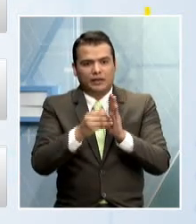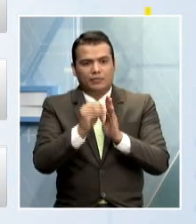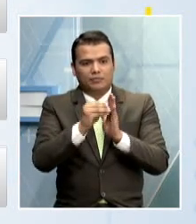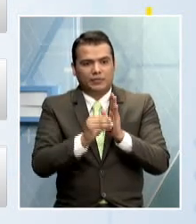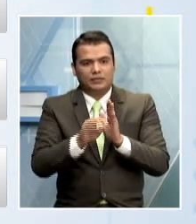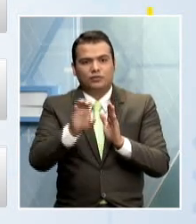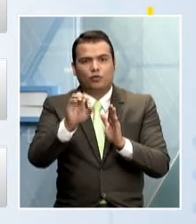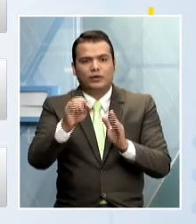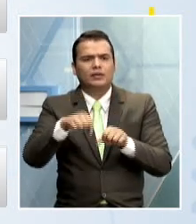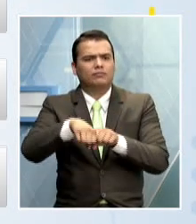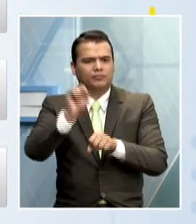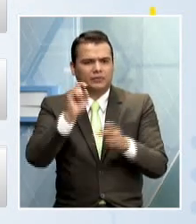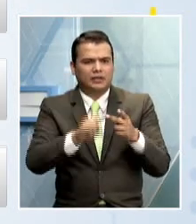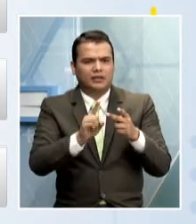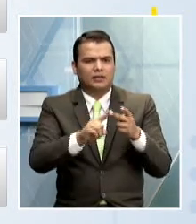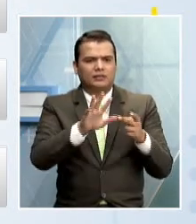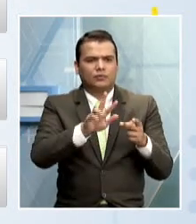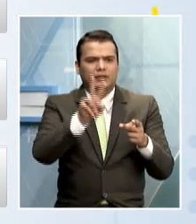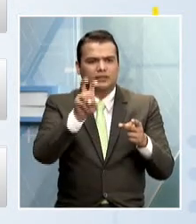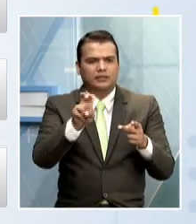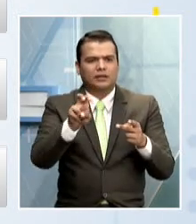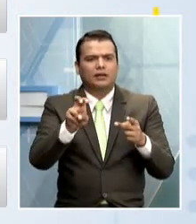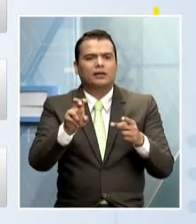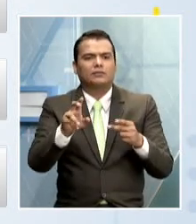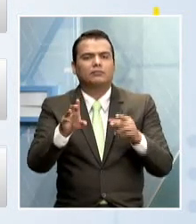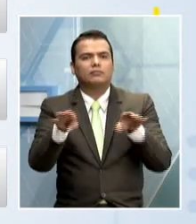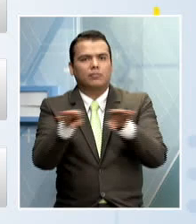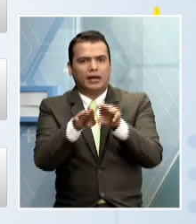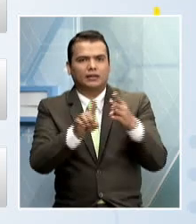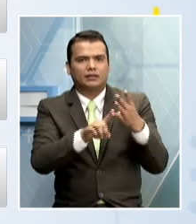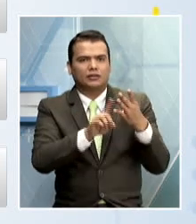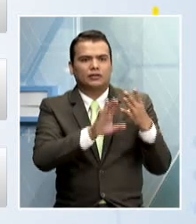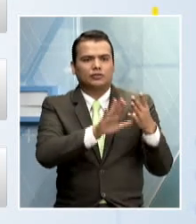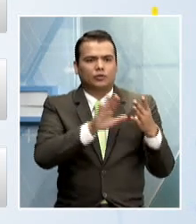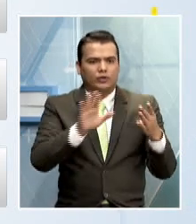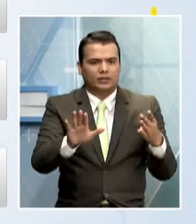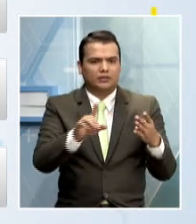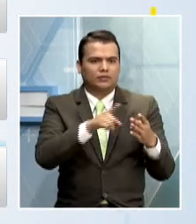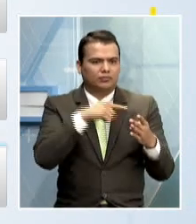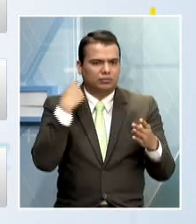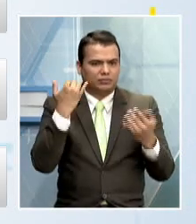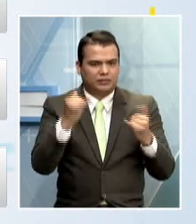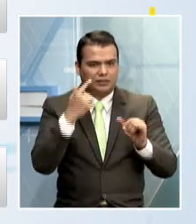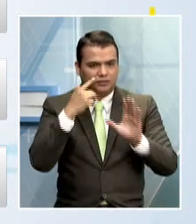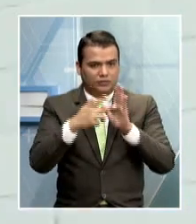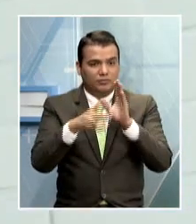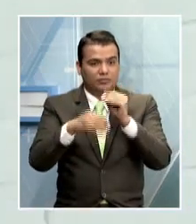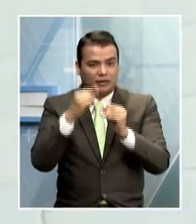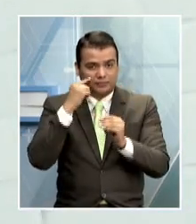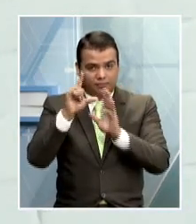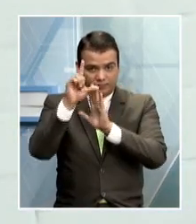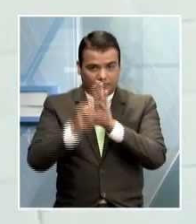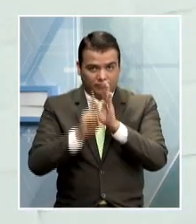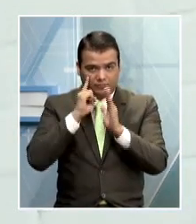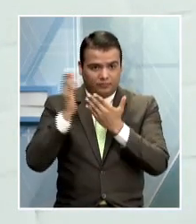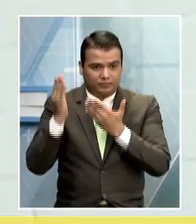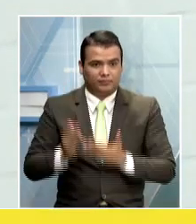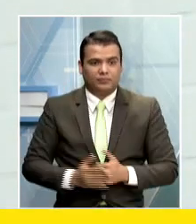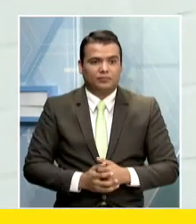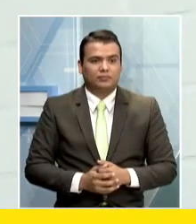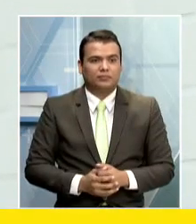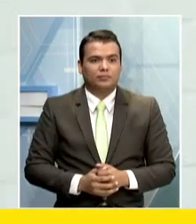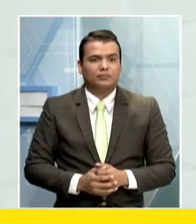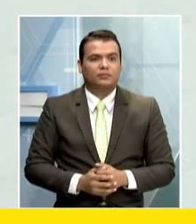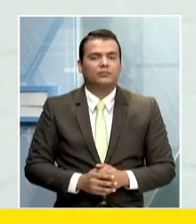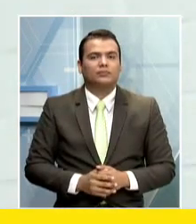55 derrotas. En Suramericana, 3 participaciones, 10 juegos, 4 victorias, 1 empate y 5 derrotas. Por ejemplo, América, si ese